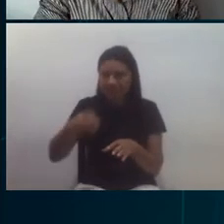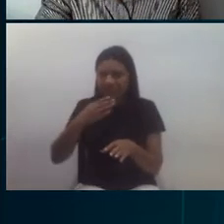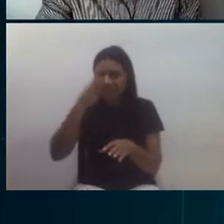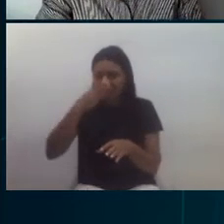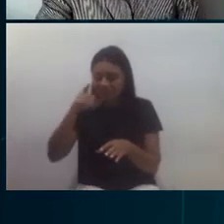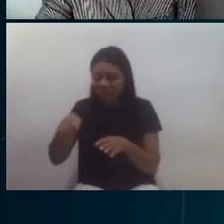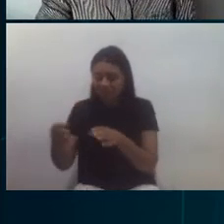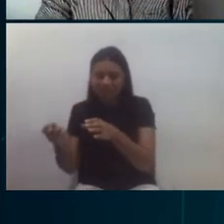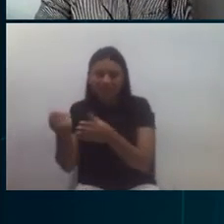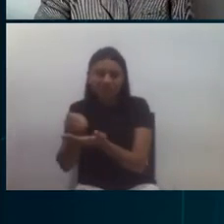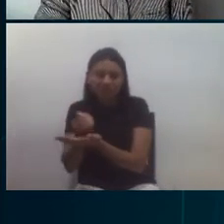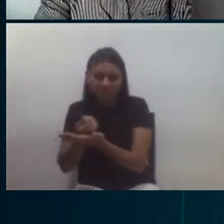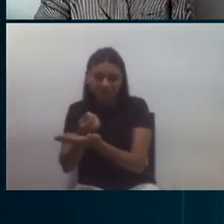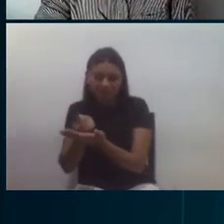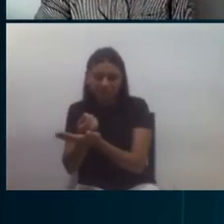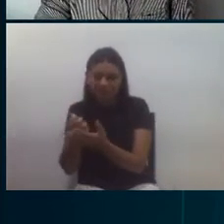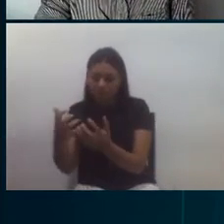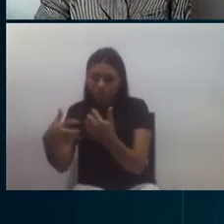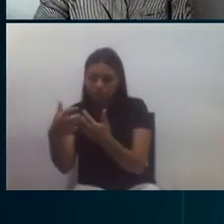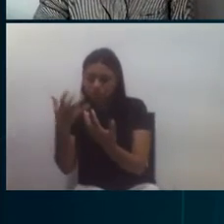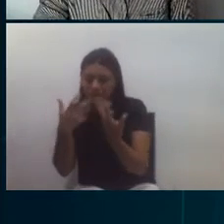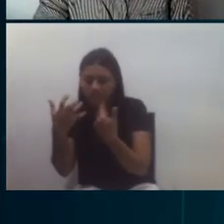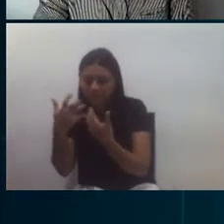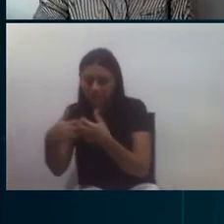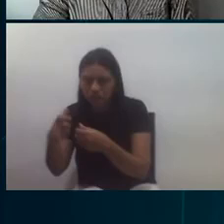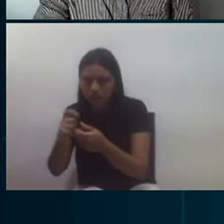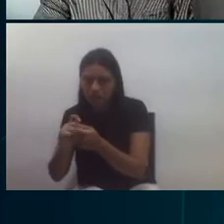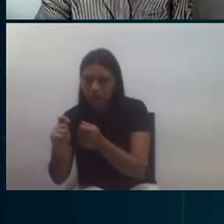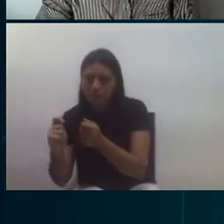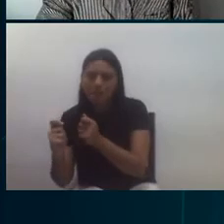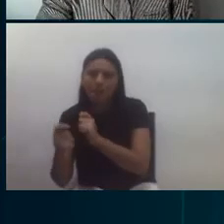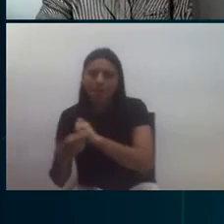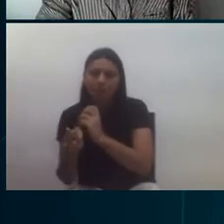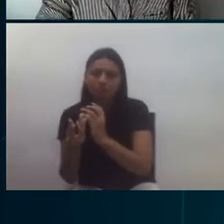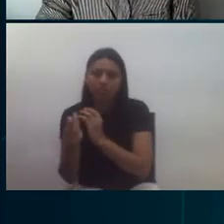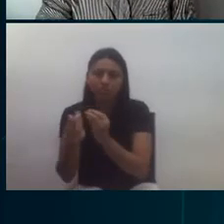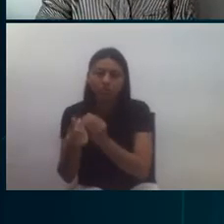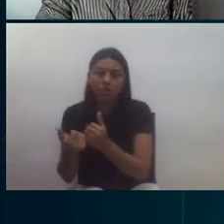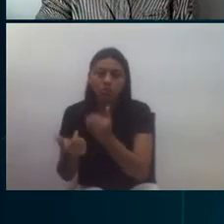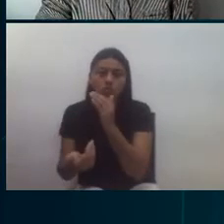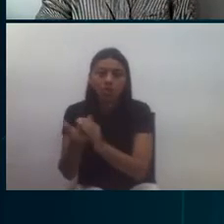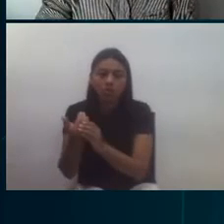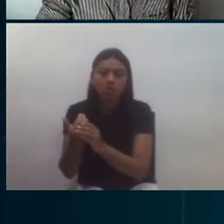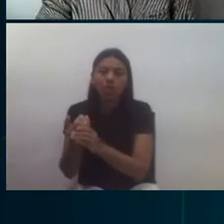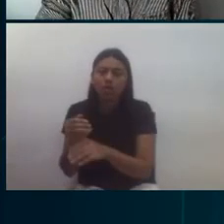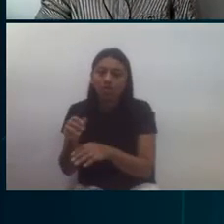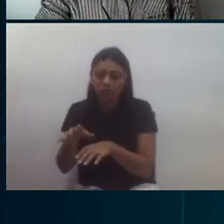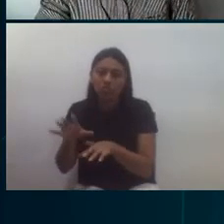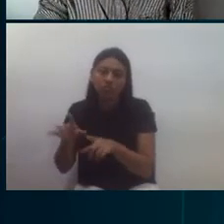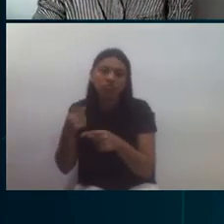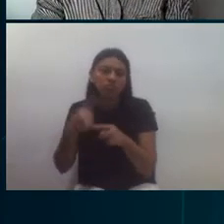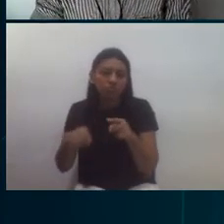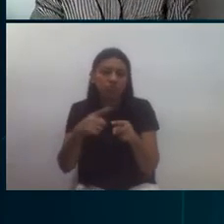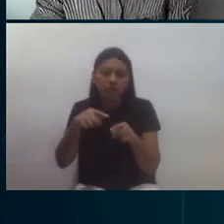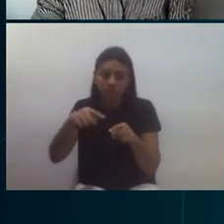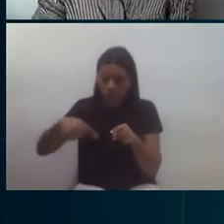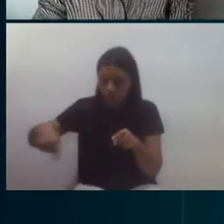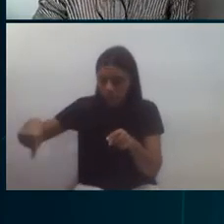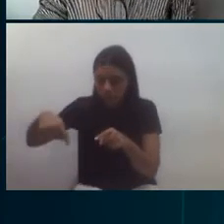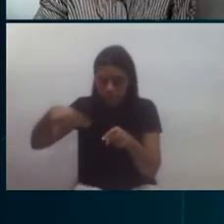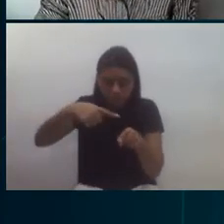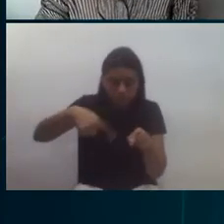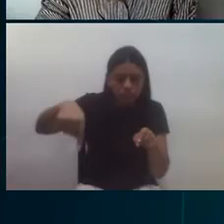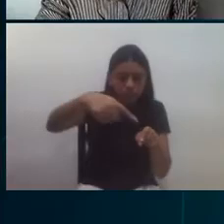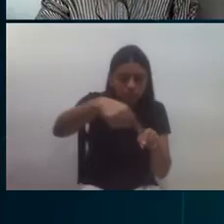pues se analiza de qué lodo podríamos tener mayor cantidad de líquidos, ¿cierto?